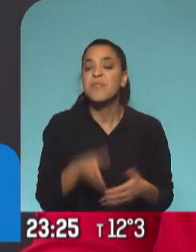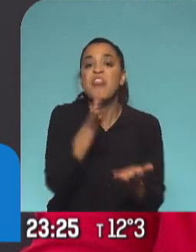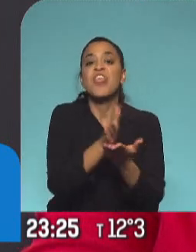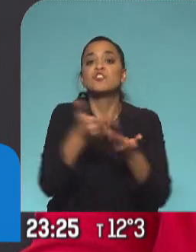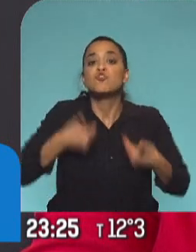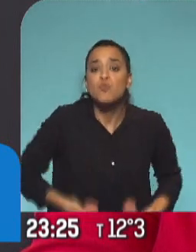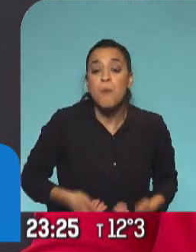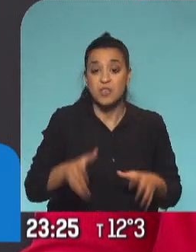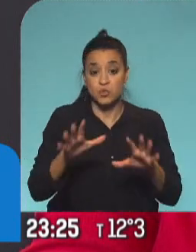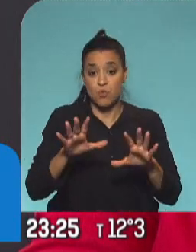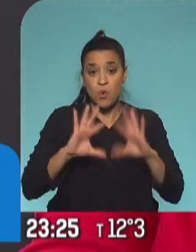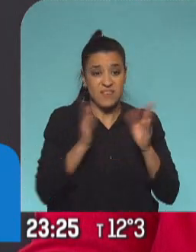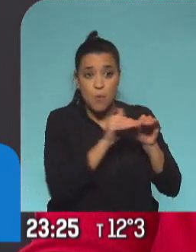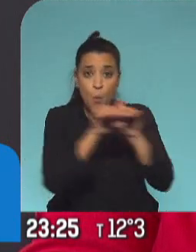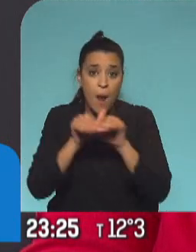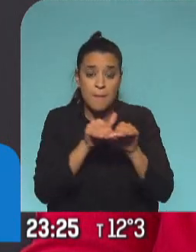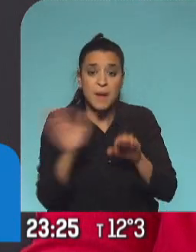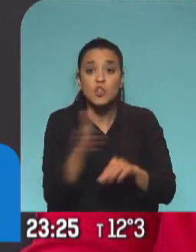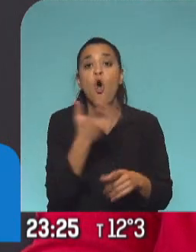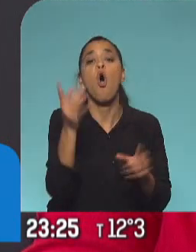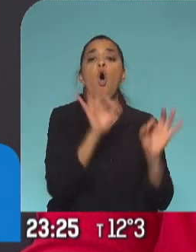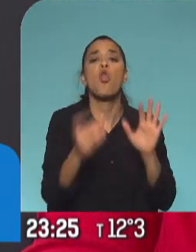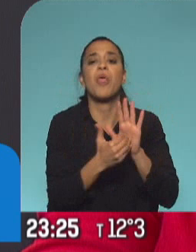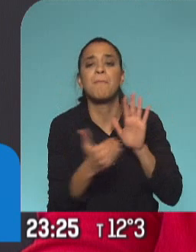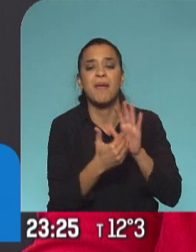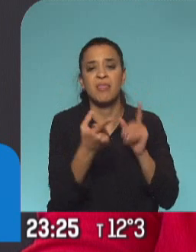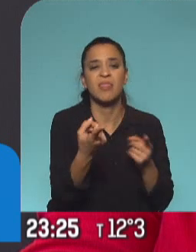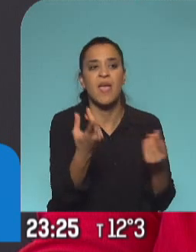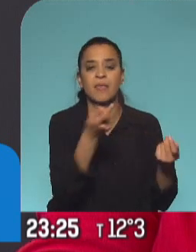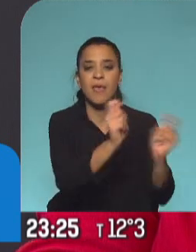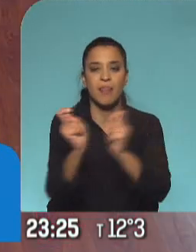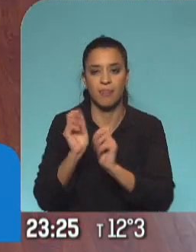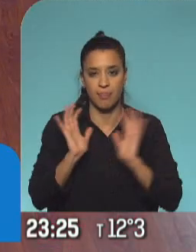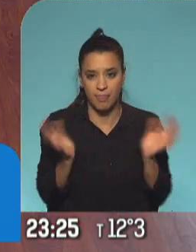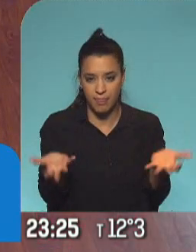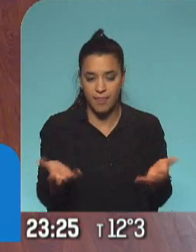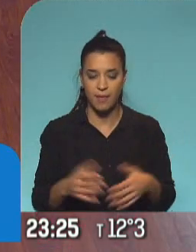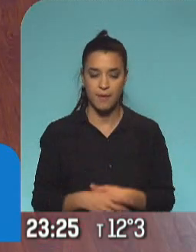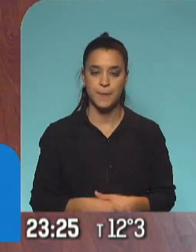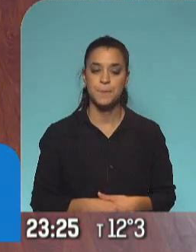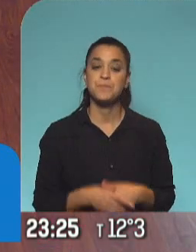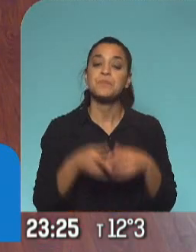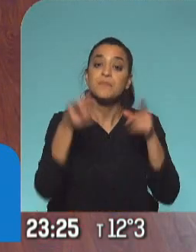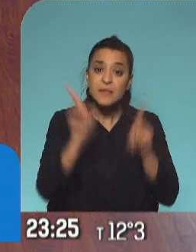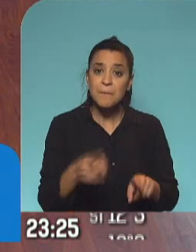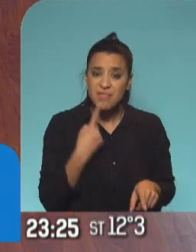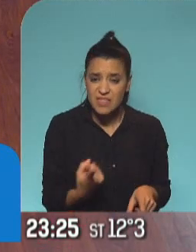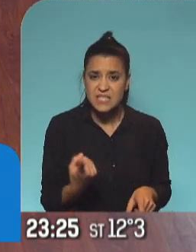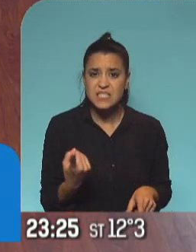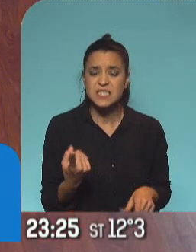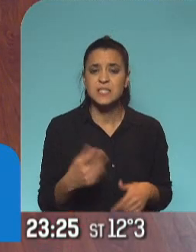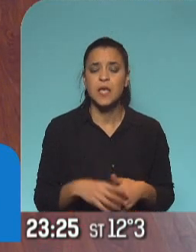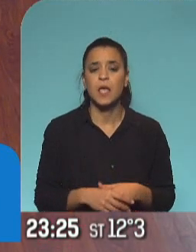derechos humanos son universales o se usan según el criterio que uno interprete, no? Sí, también se los